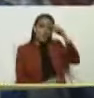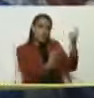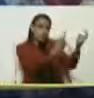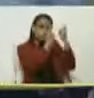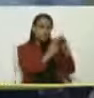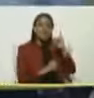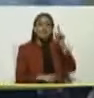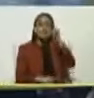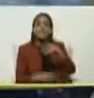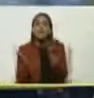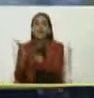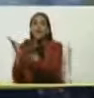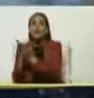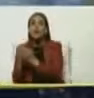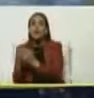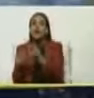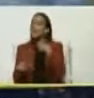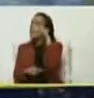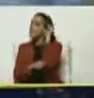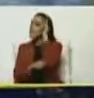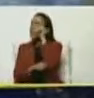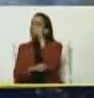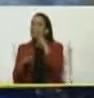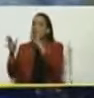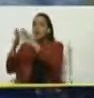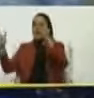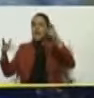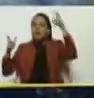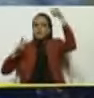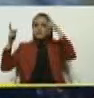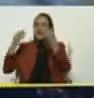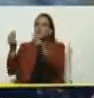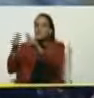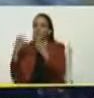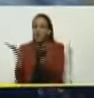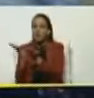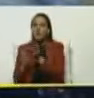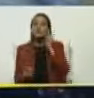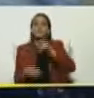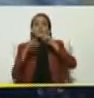escuela del maestro, del gigante Chávez. Fue una bendición de Dios